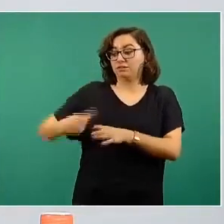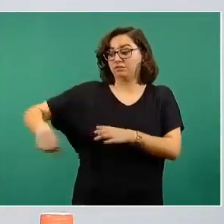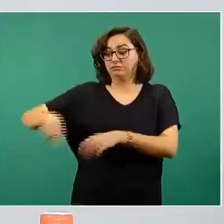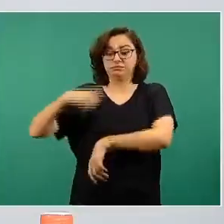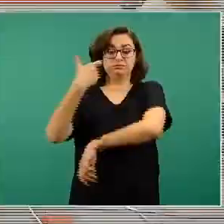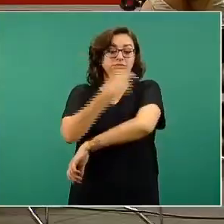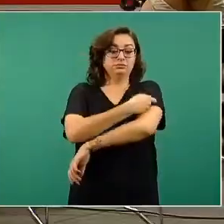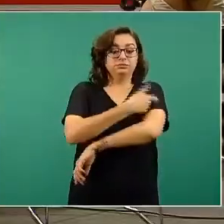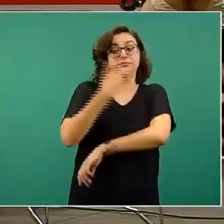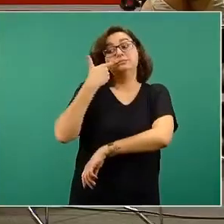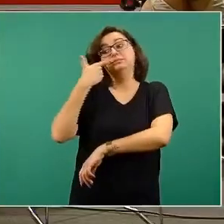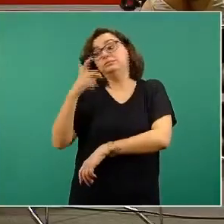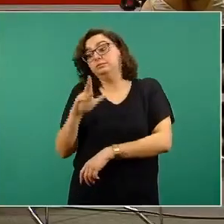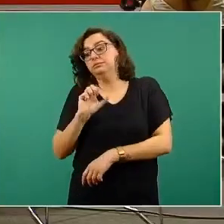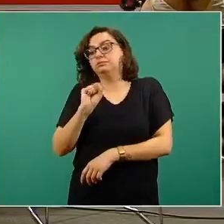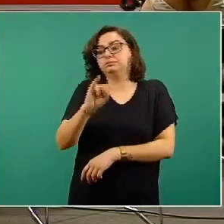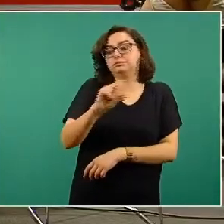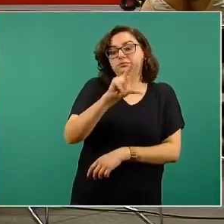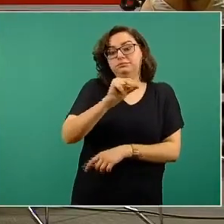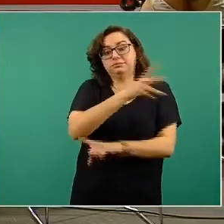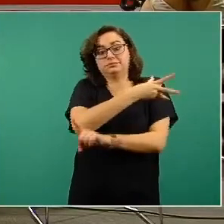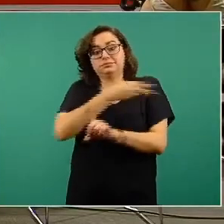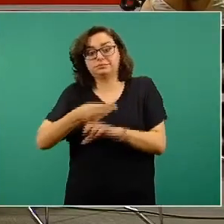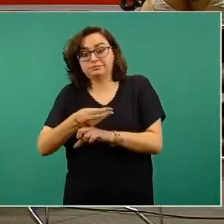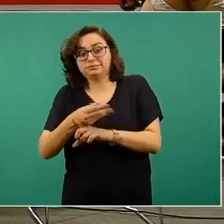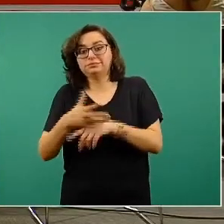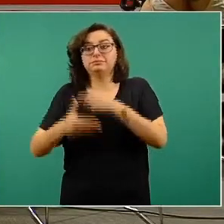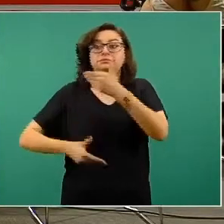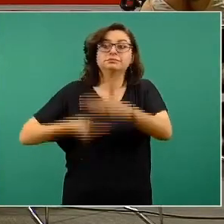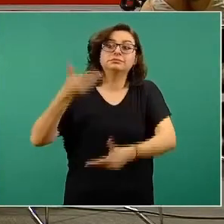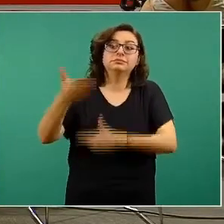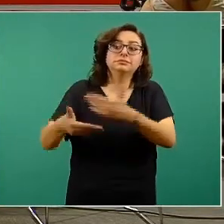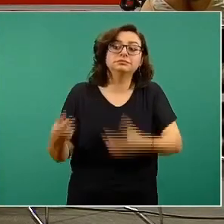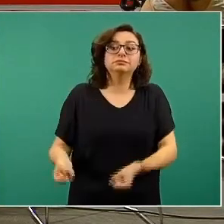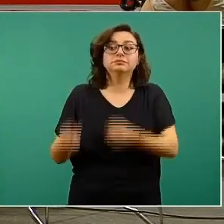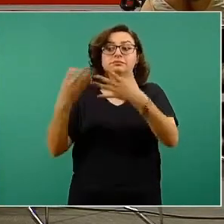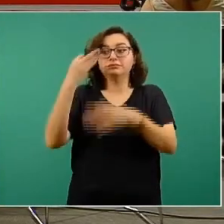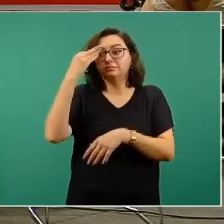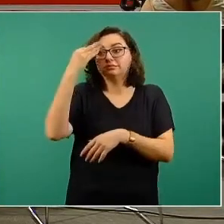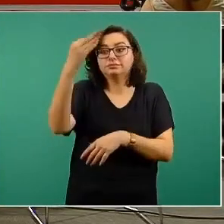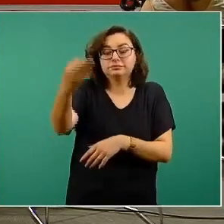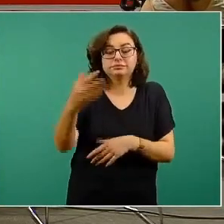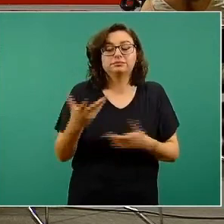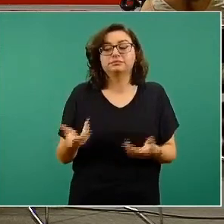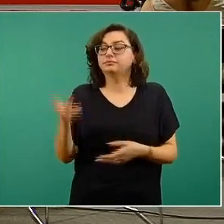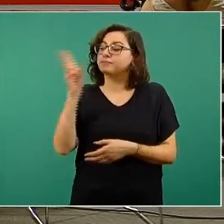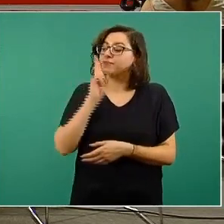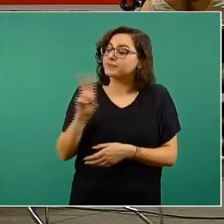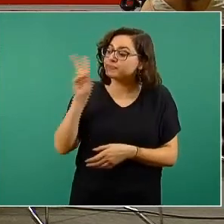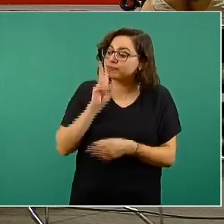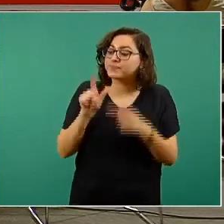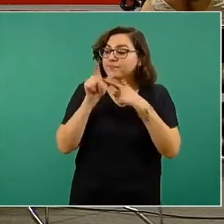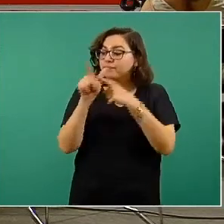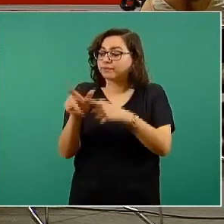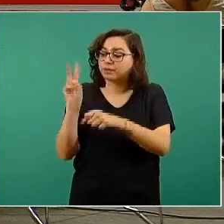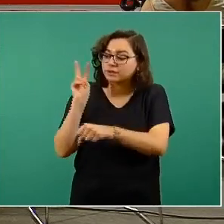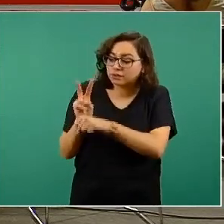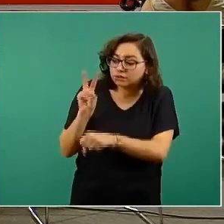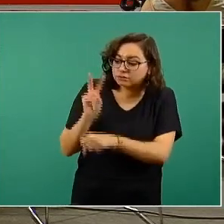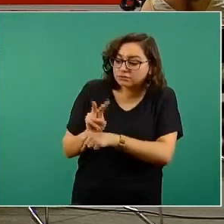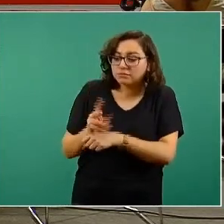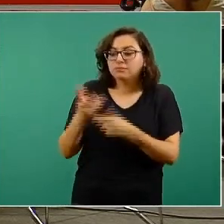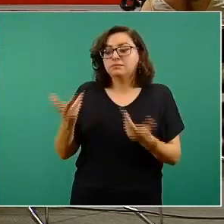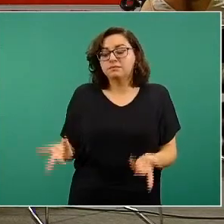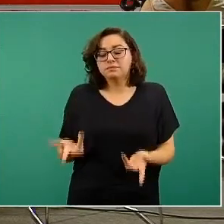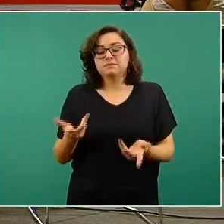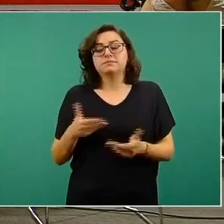duración de la protección que ejerce una vacuna sobre el hecho de que si una persona se contagia no